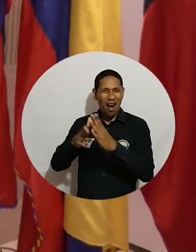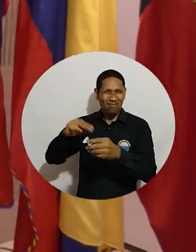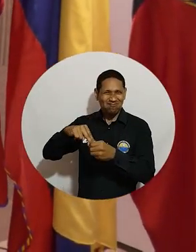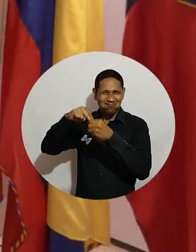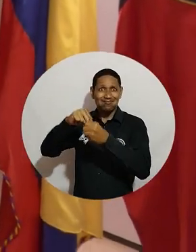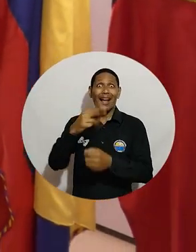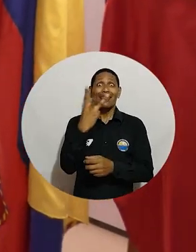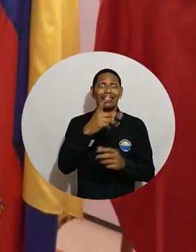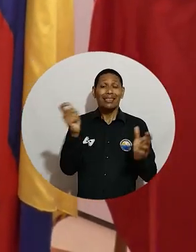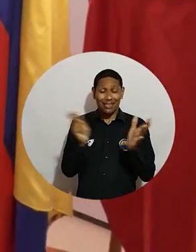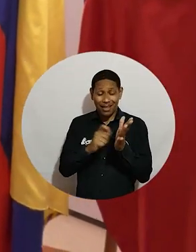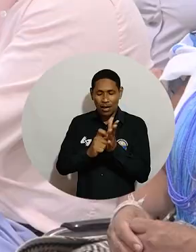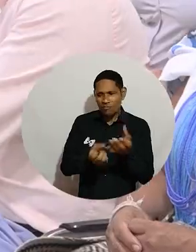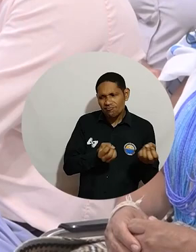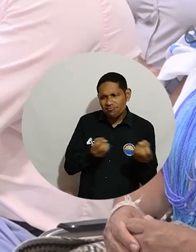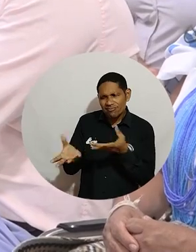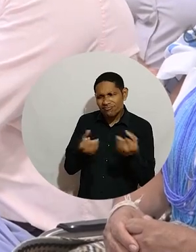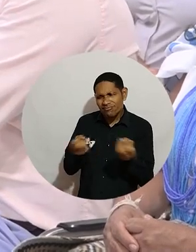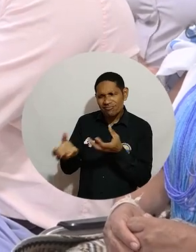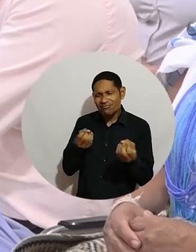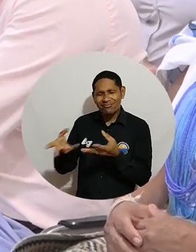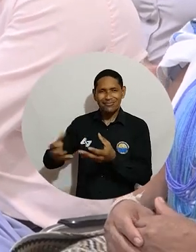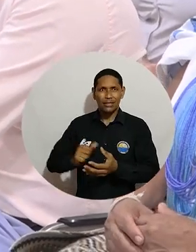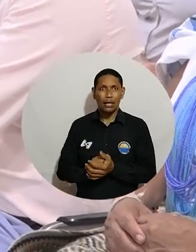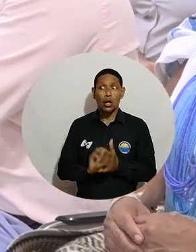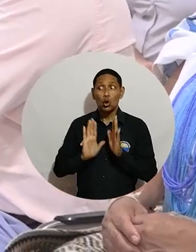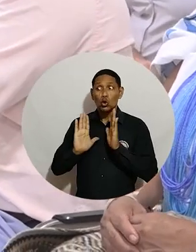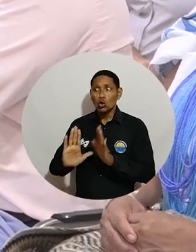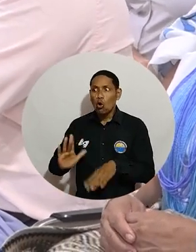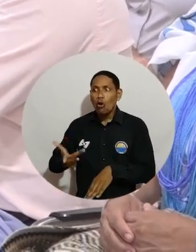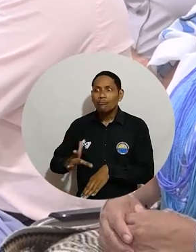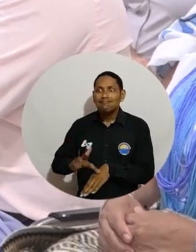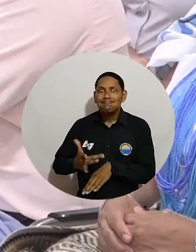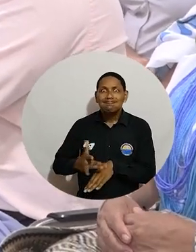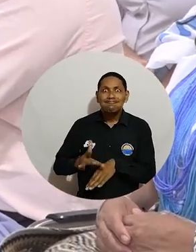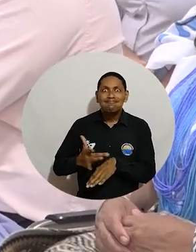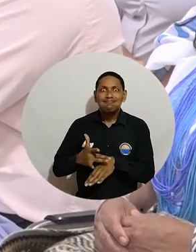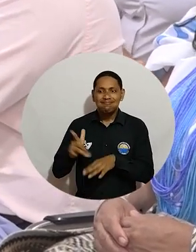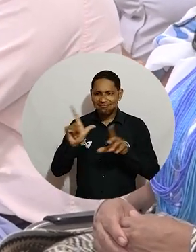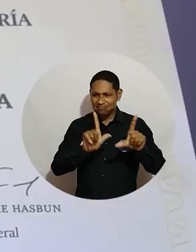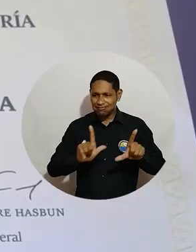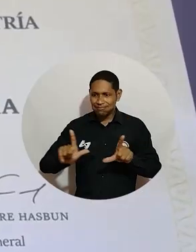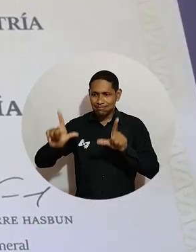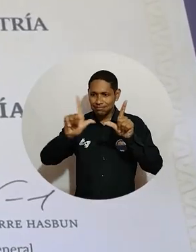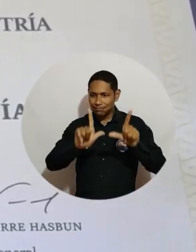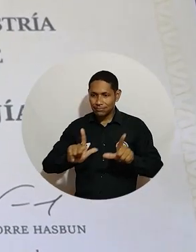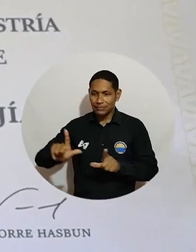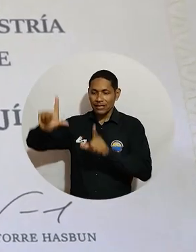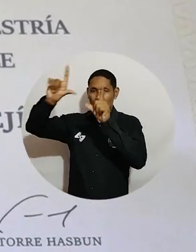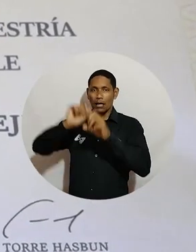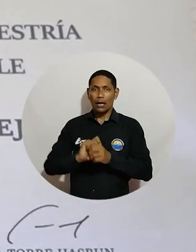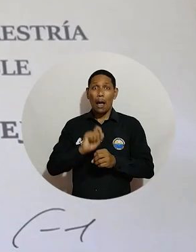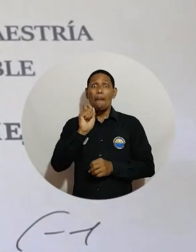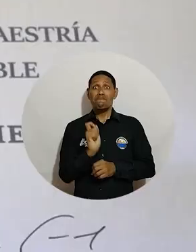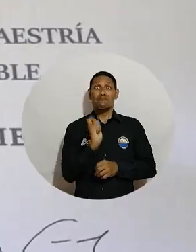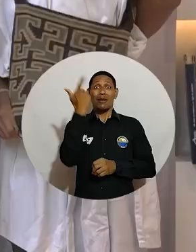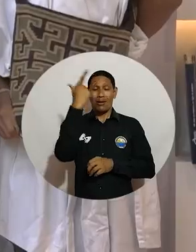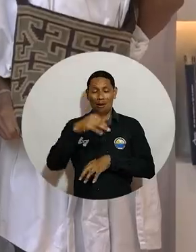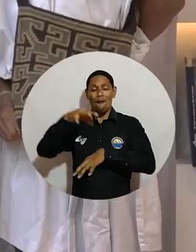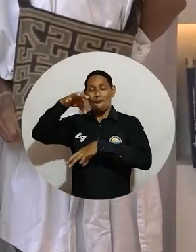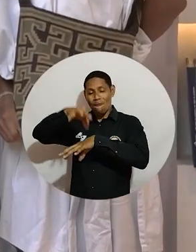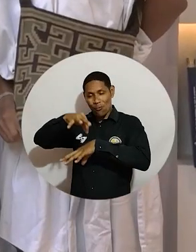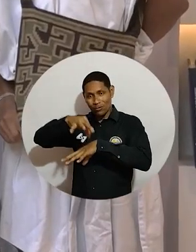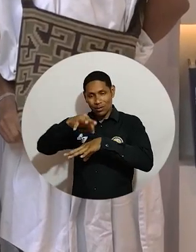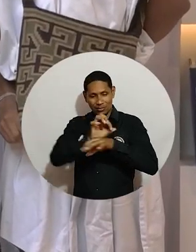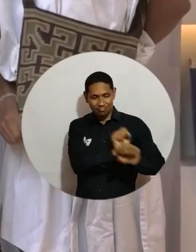tercero entregado a miembros de comunidades indígenas de la Sierra Nevada de Santa Marta para impulsar su formación en niveles de posgrados y el